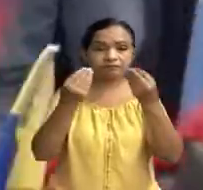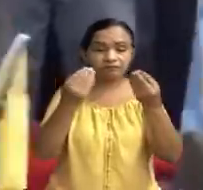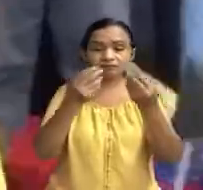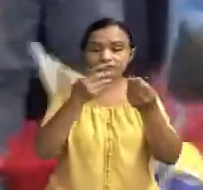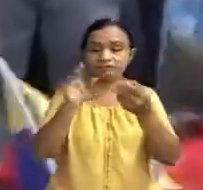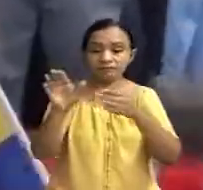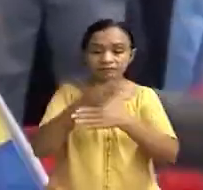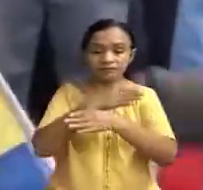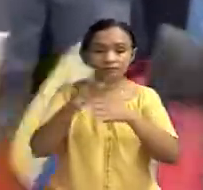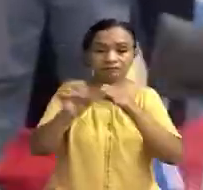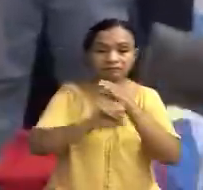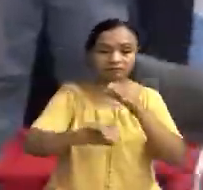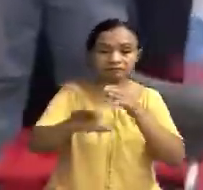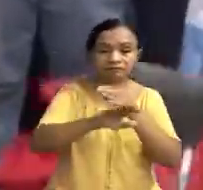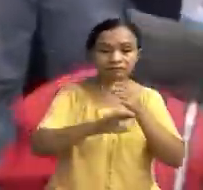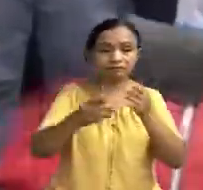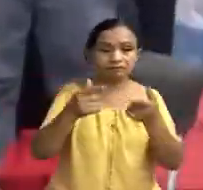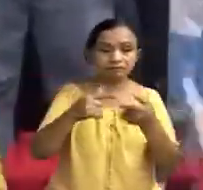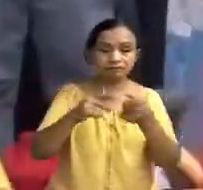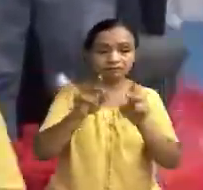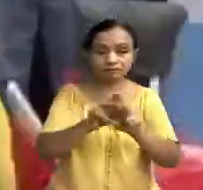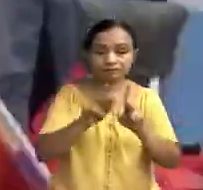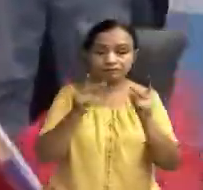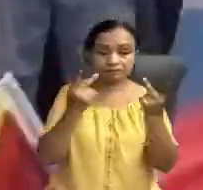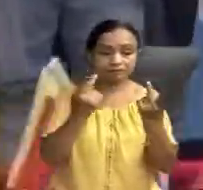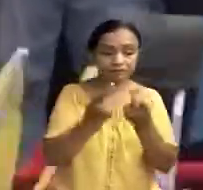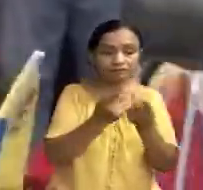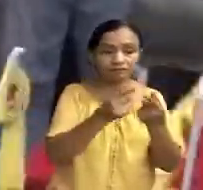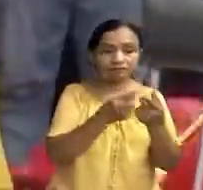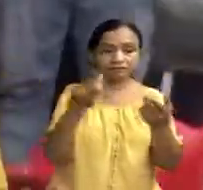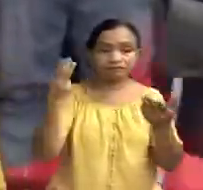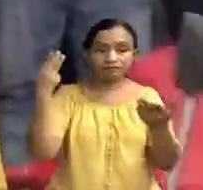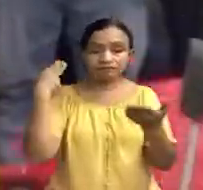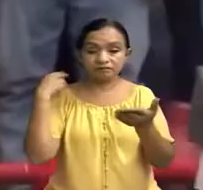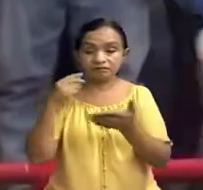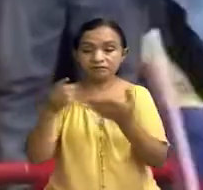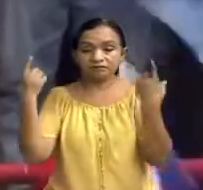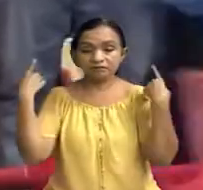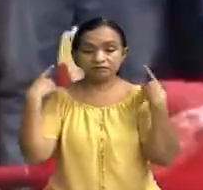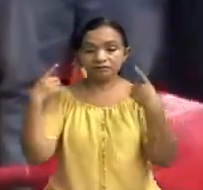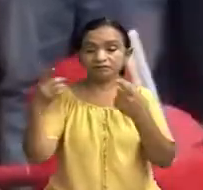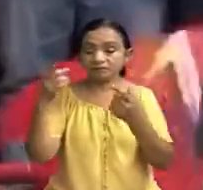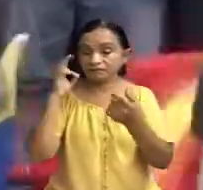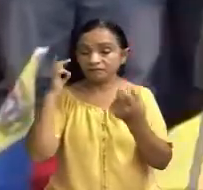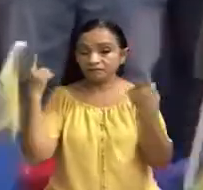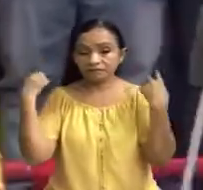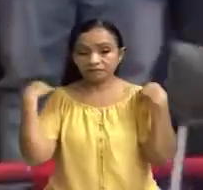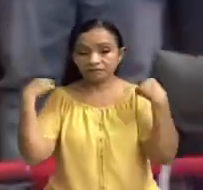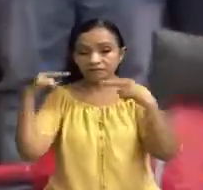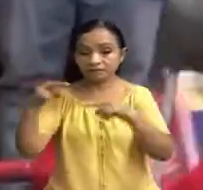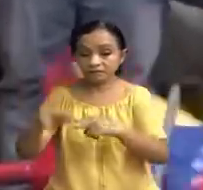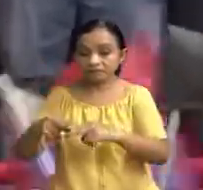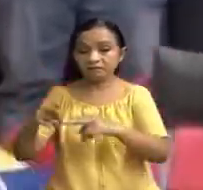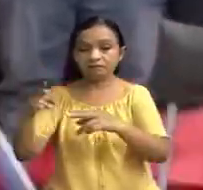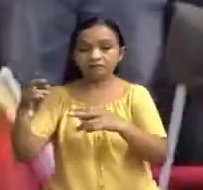realidades sociales. El pueblo mapuche, sí. Vemos los maestros, vemos los médicos. Es una cuestión bastante grandes